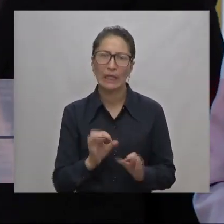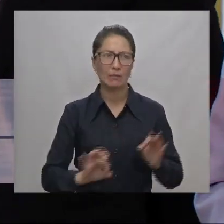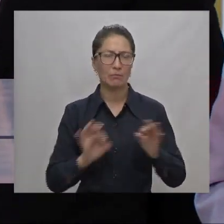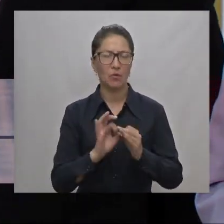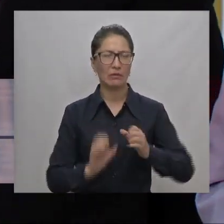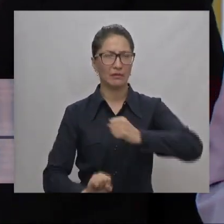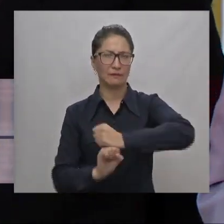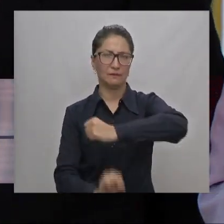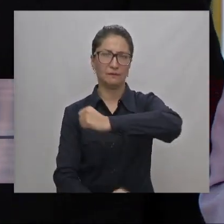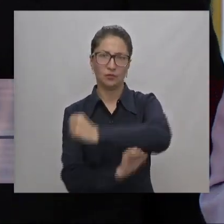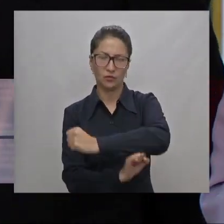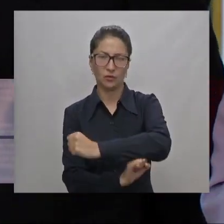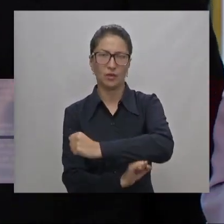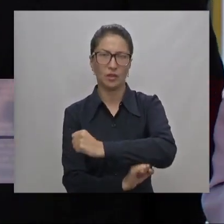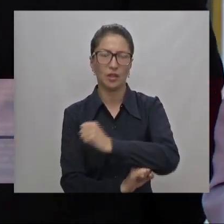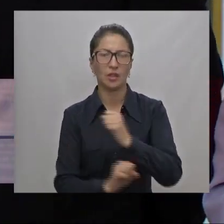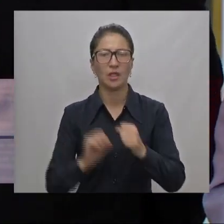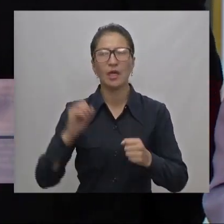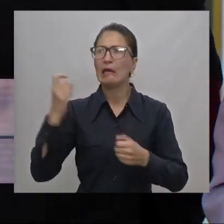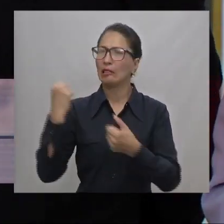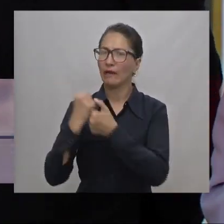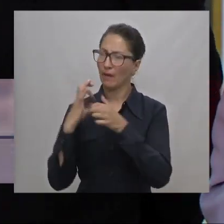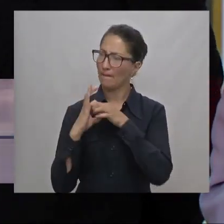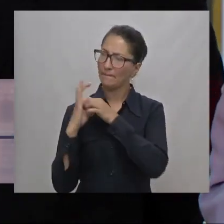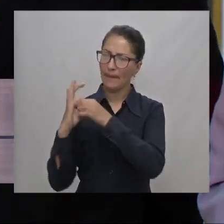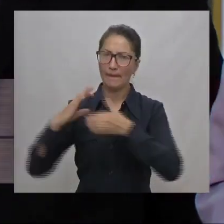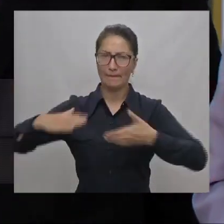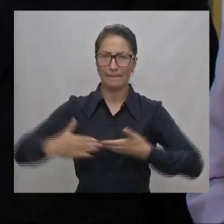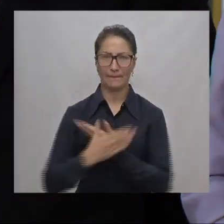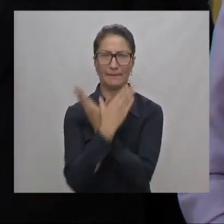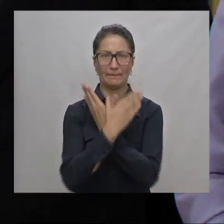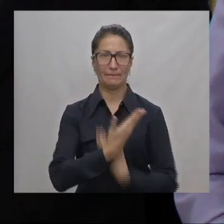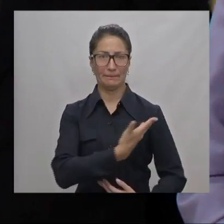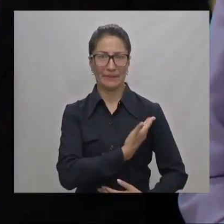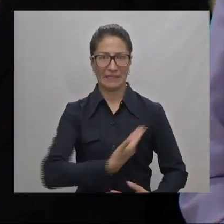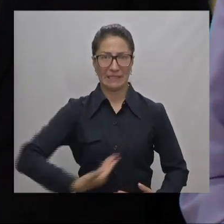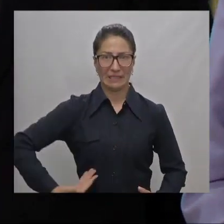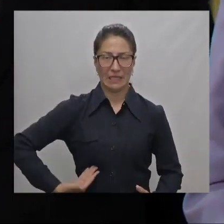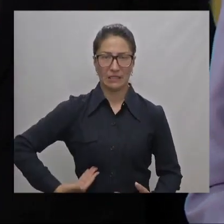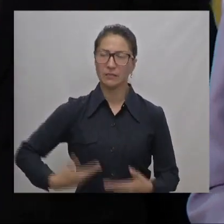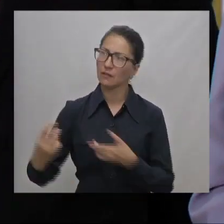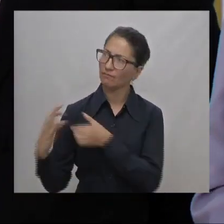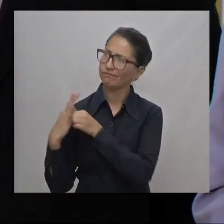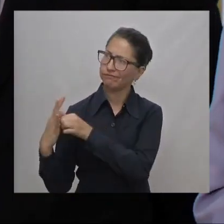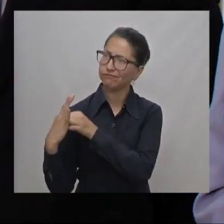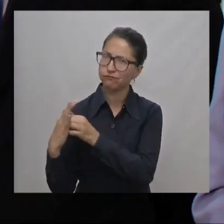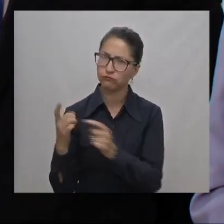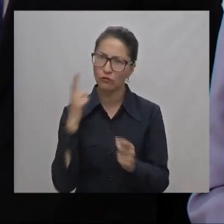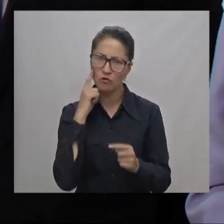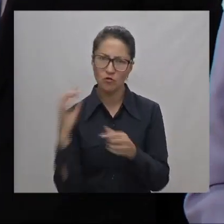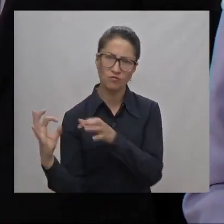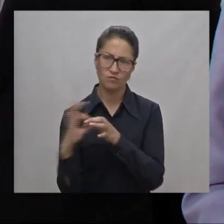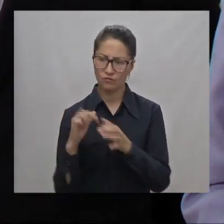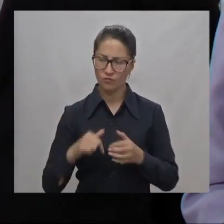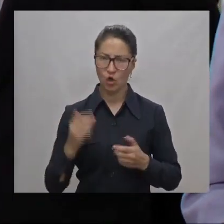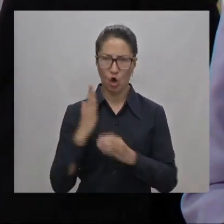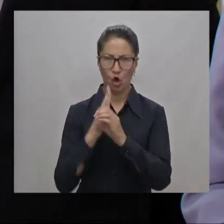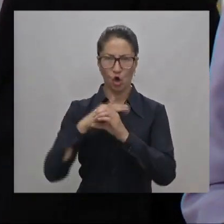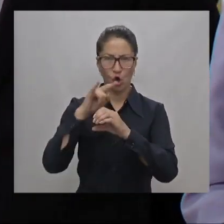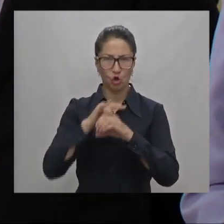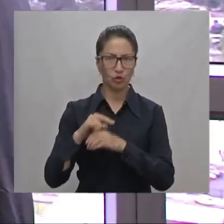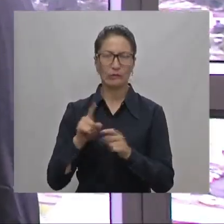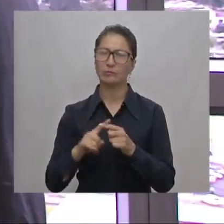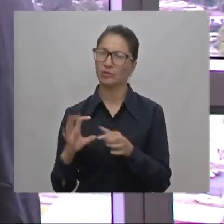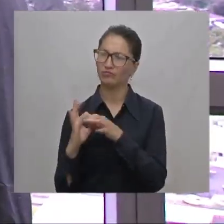de fortalecer el trabajo de la Presidencia de la República con los organismos de control para avanzar de manera decidida